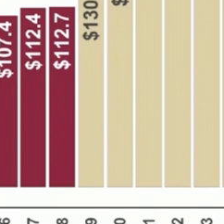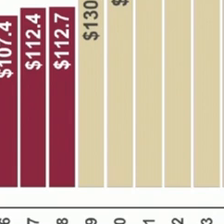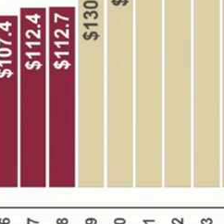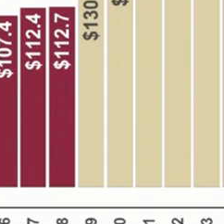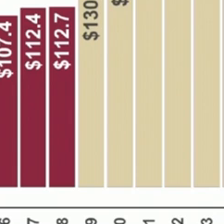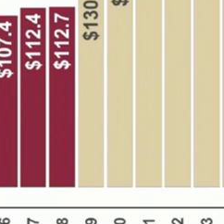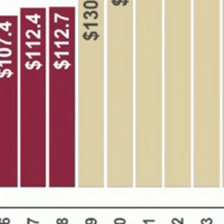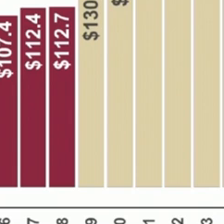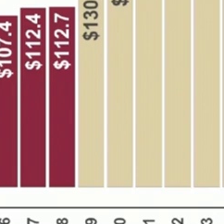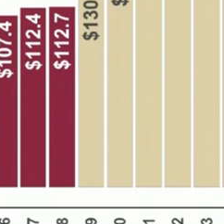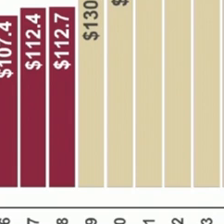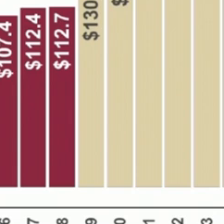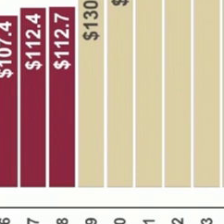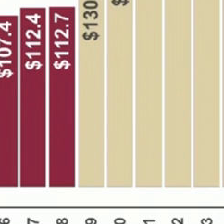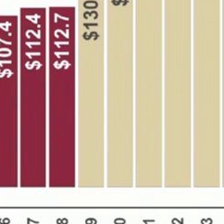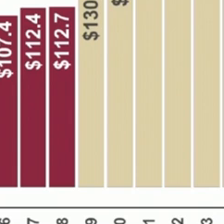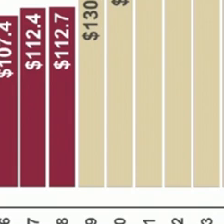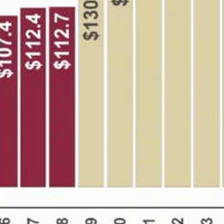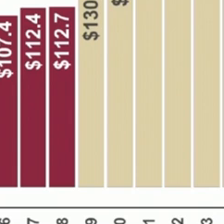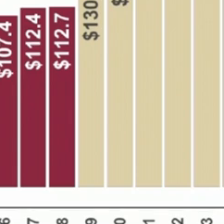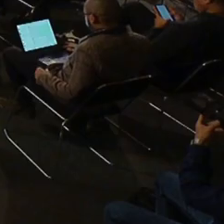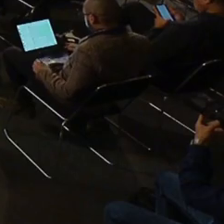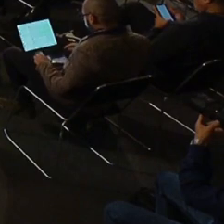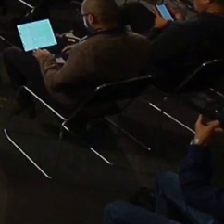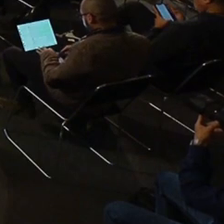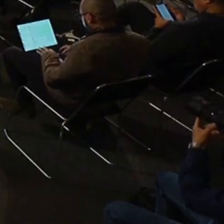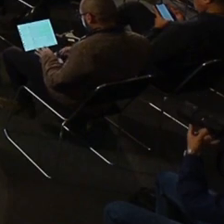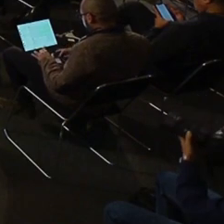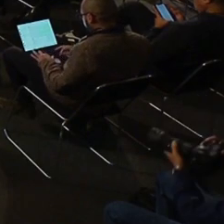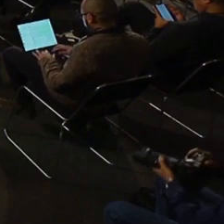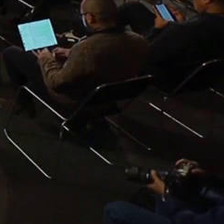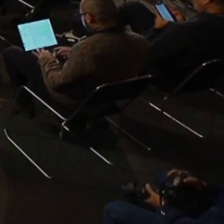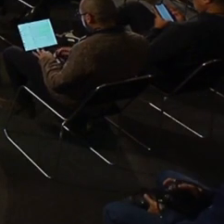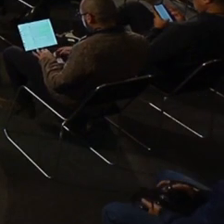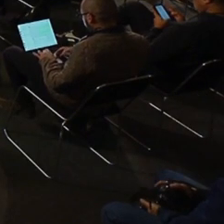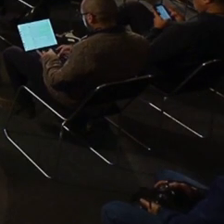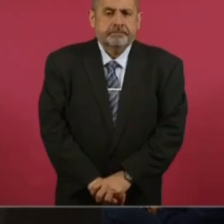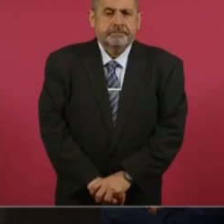Este es lo primero. Y lo segundo, que también